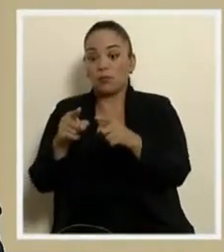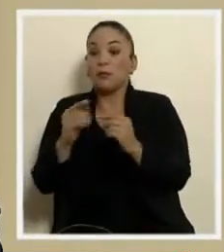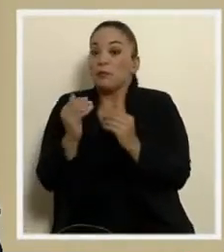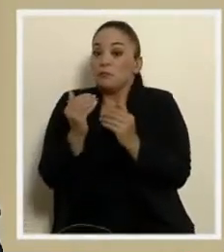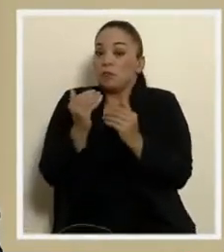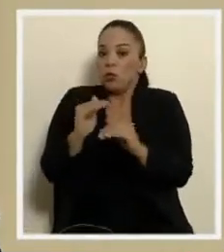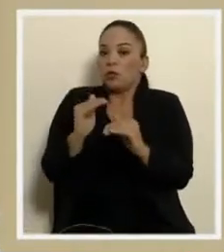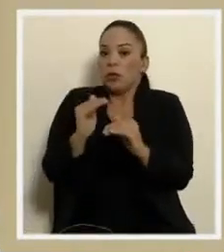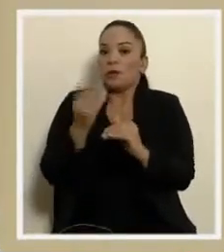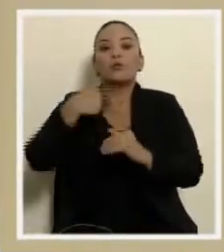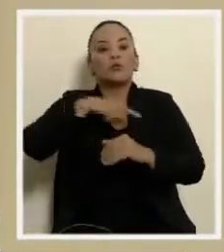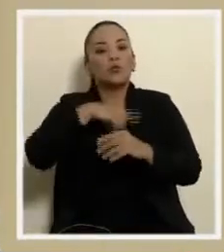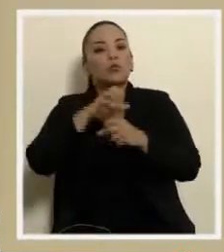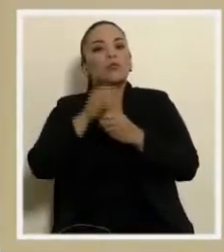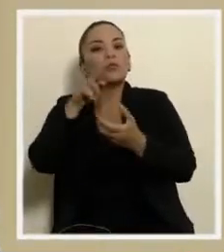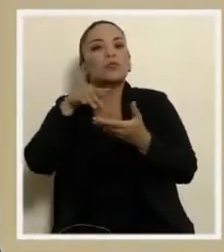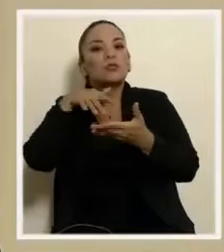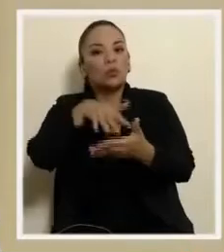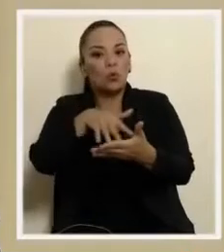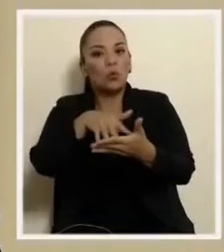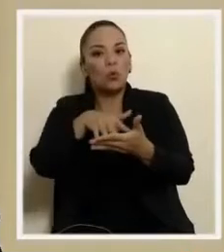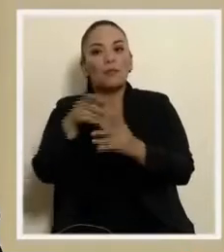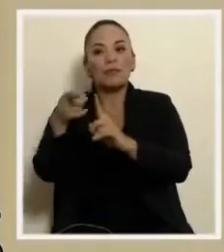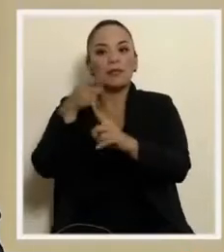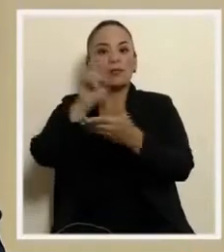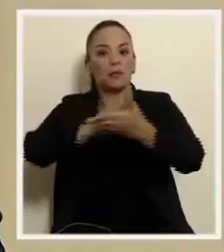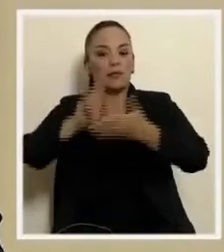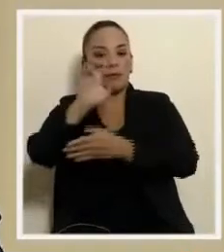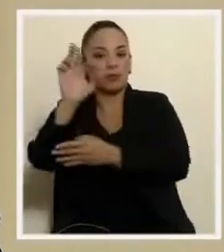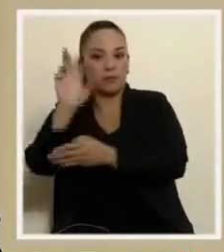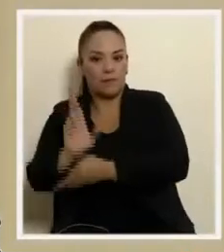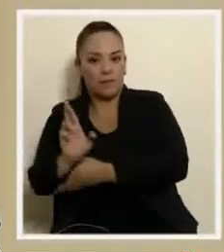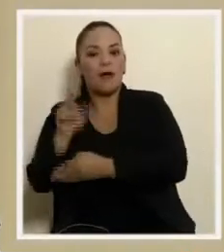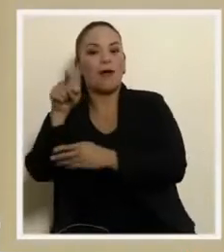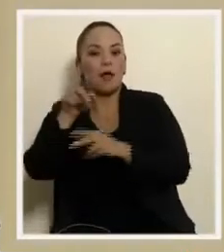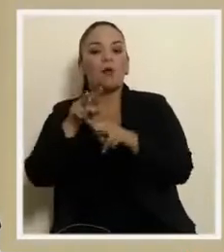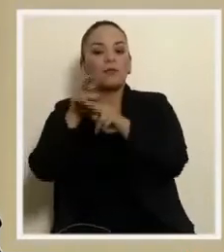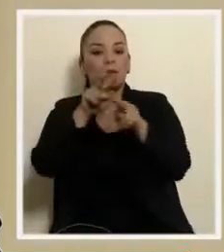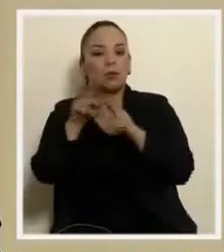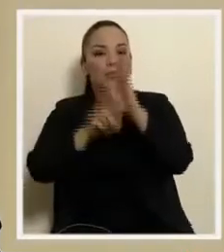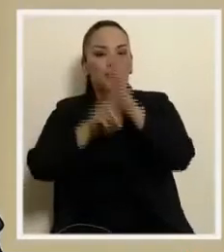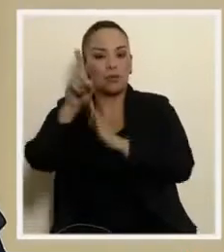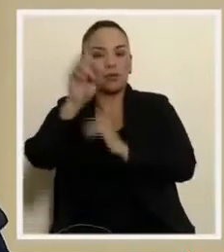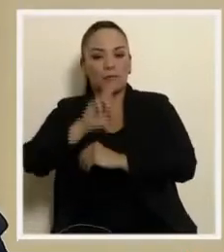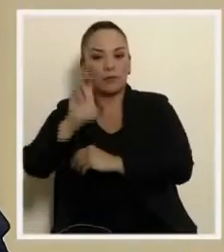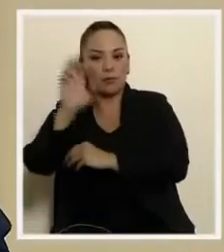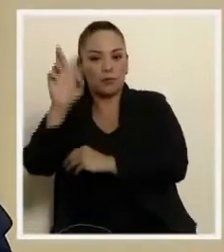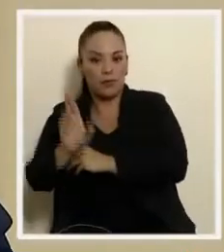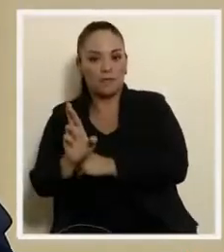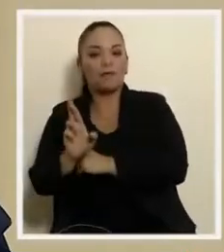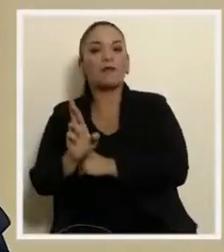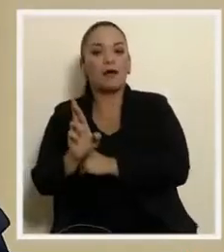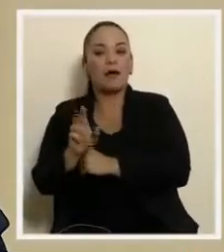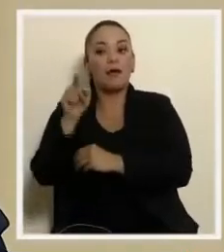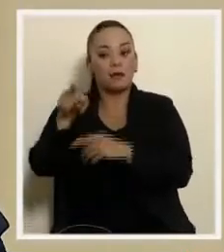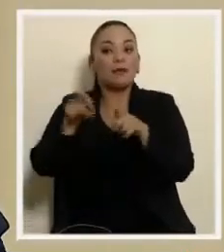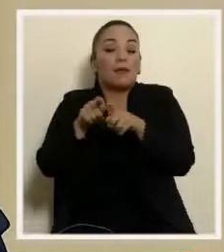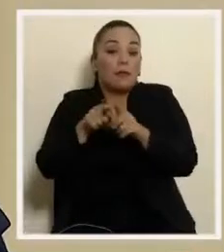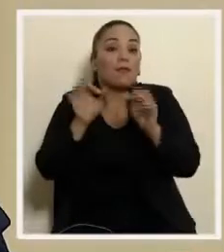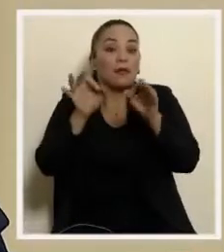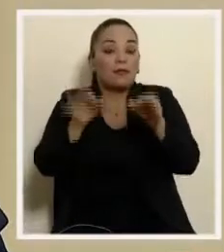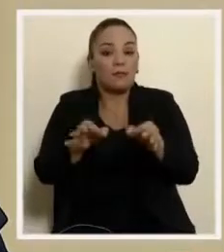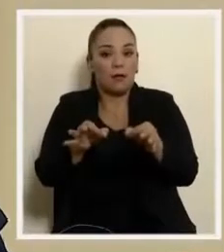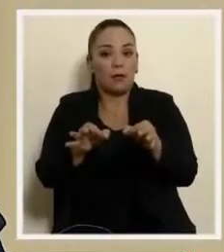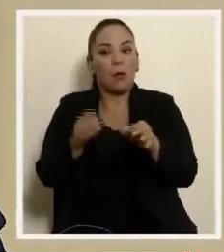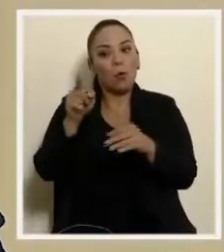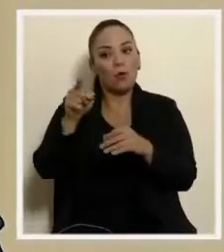de un estudio que ha hecho la Universidad de Costa Rica, el Observatorio del Desarrollo de la Universidad de Costa Rica. También fue ratificado como